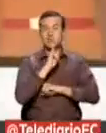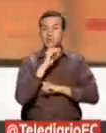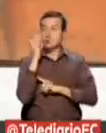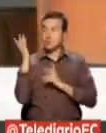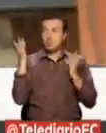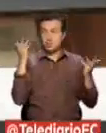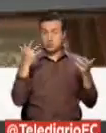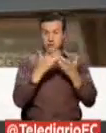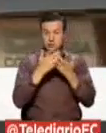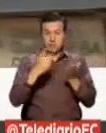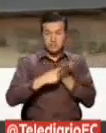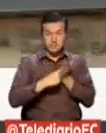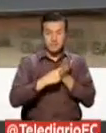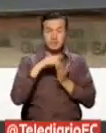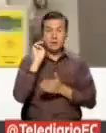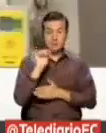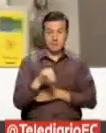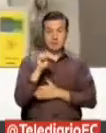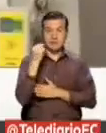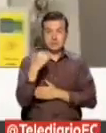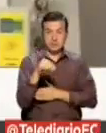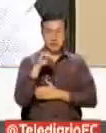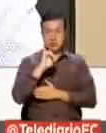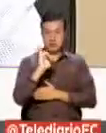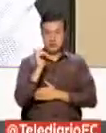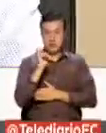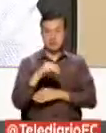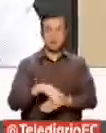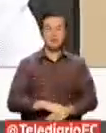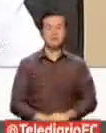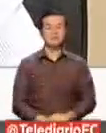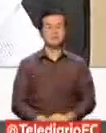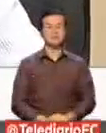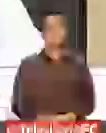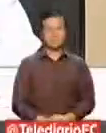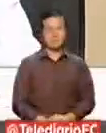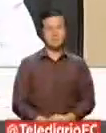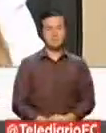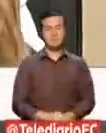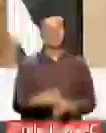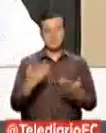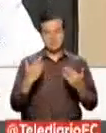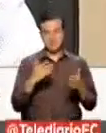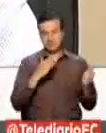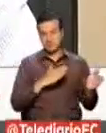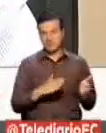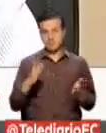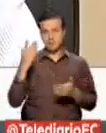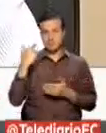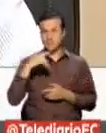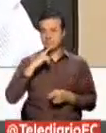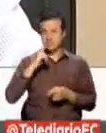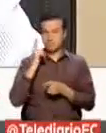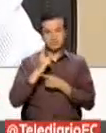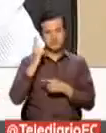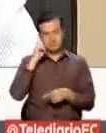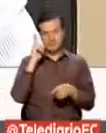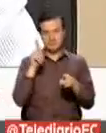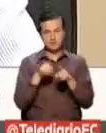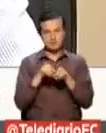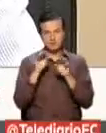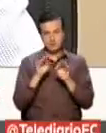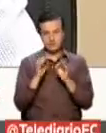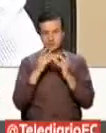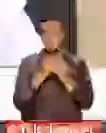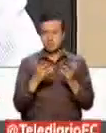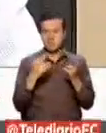delegaciones discutirán durante el martes, miércoles y jueves. También hay la posibilidad de llegar a un acuerdo